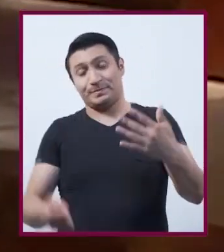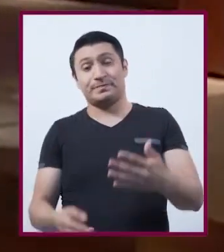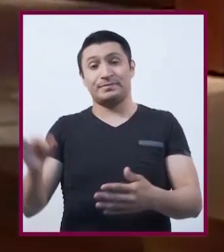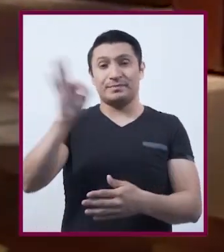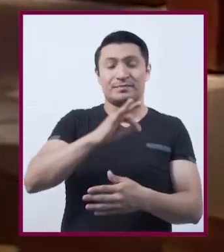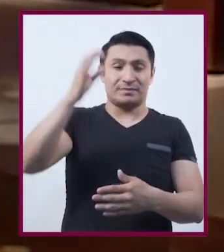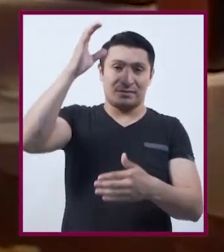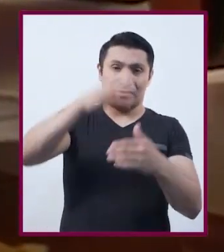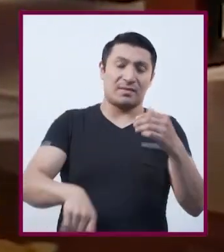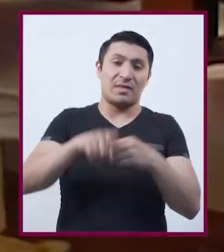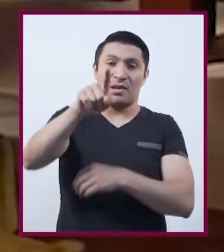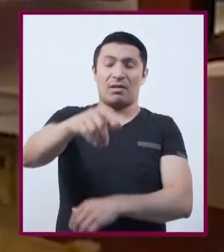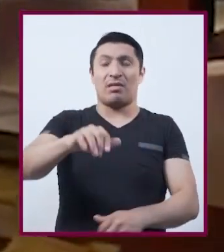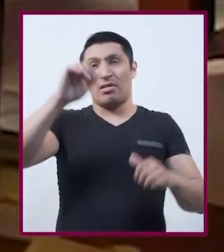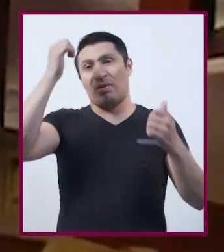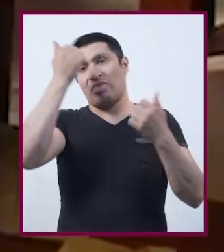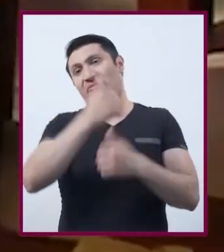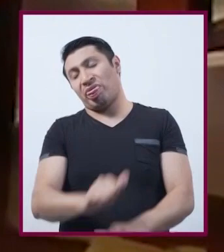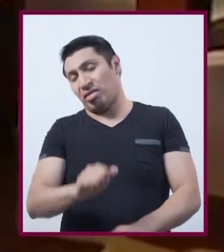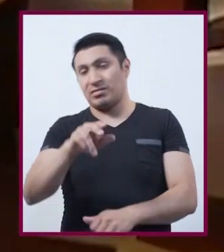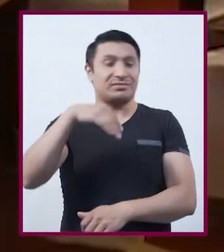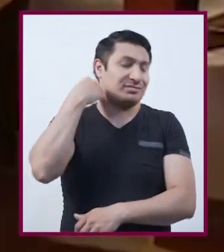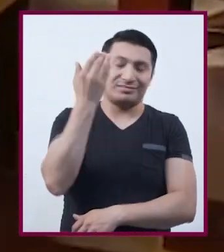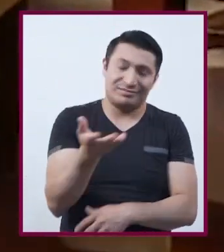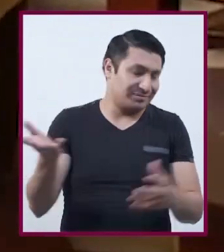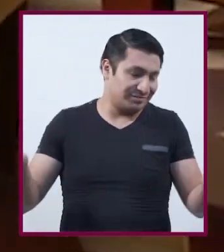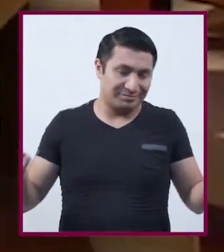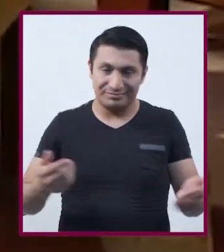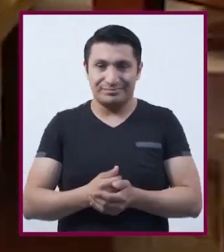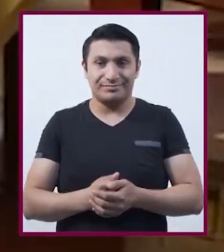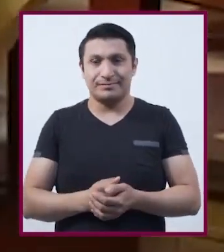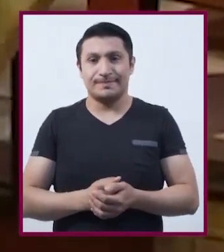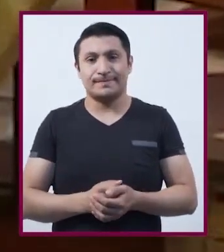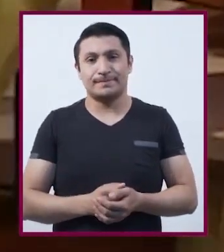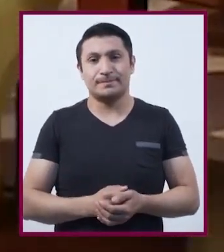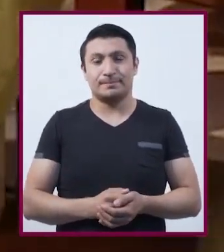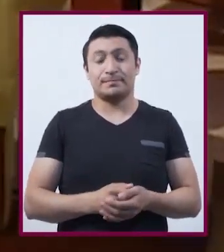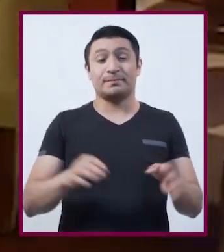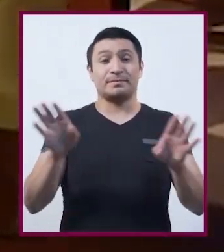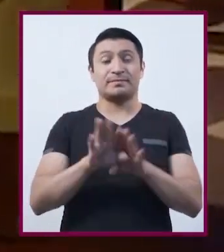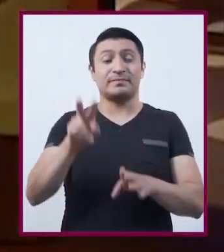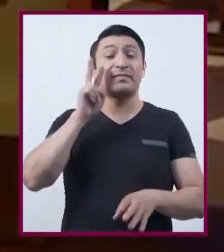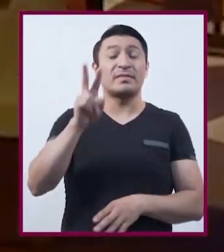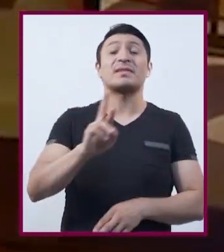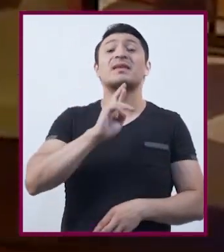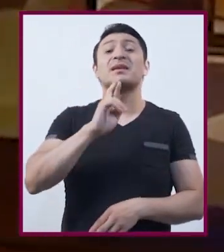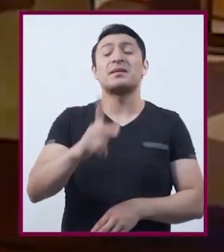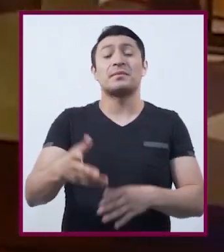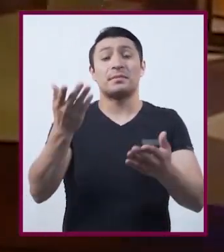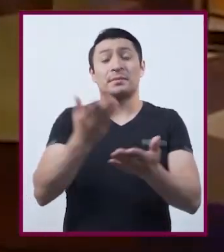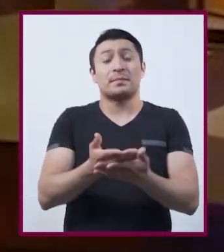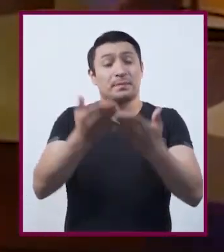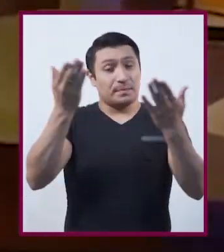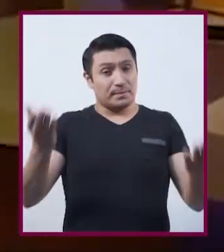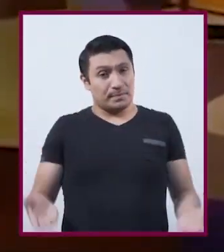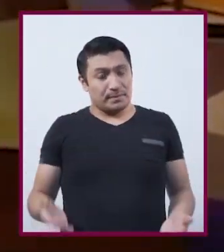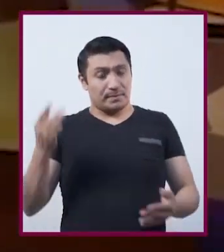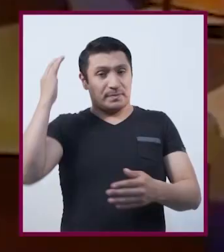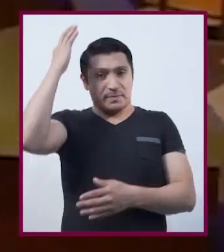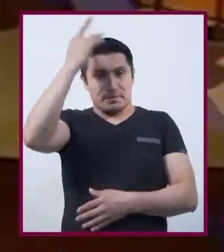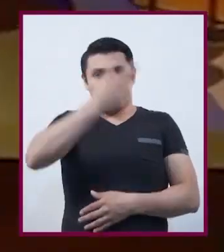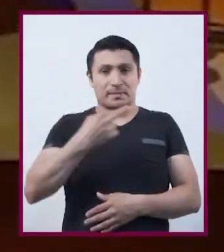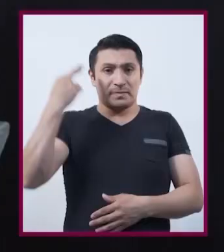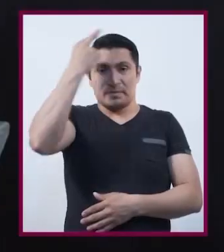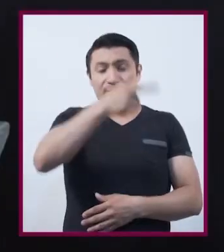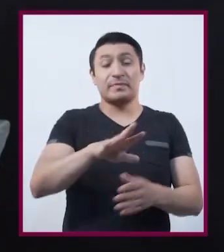mejor pasamos de una vez al análisis de las venas abiertas de América Latina? Se va a poner bueno.